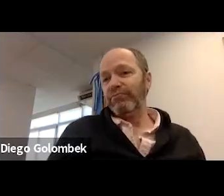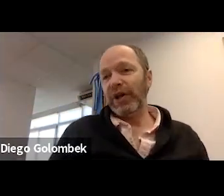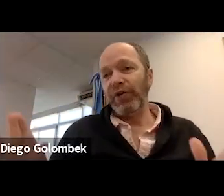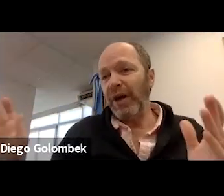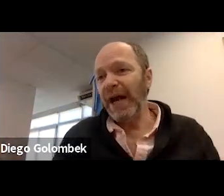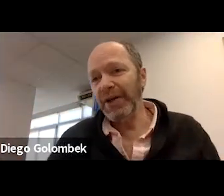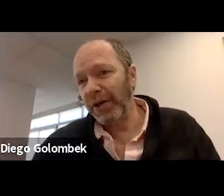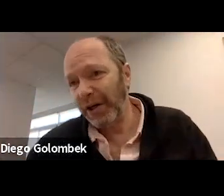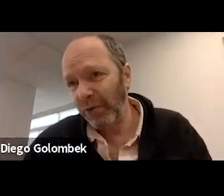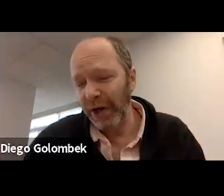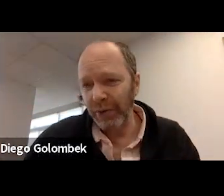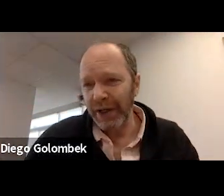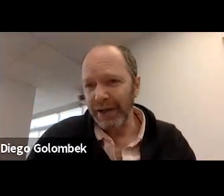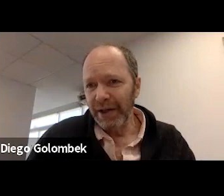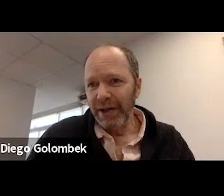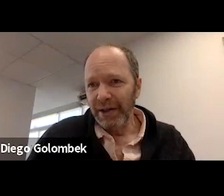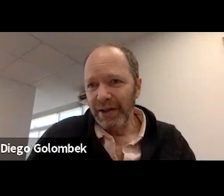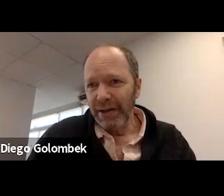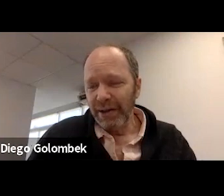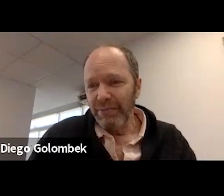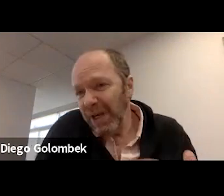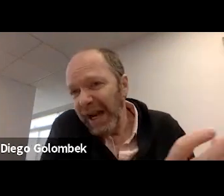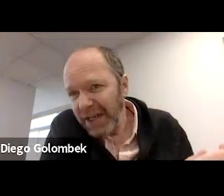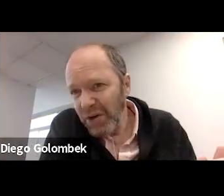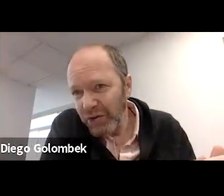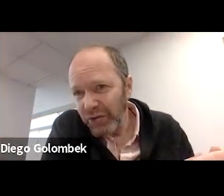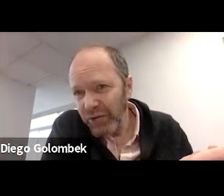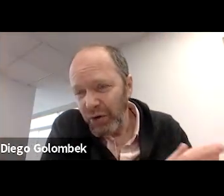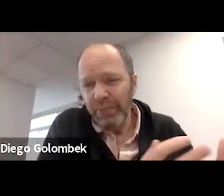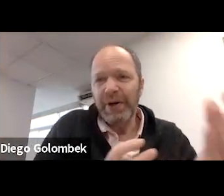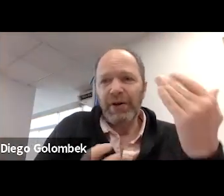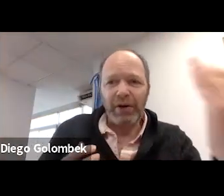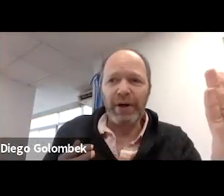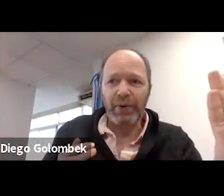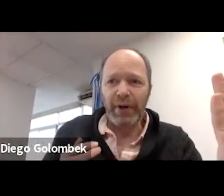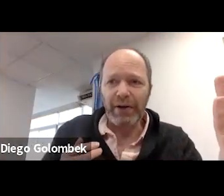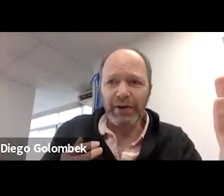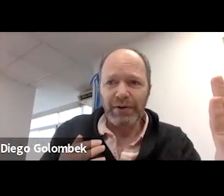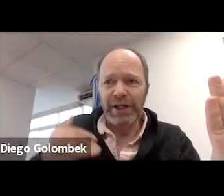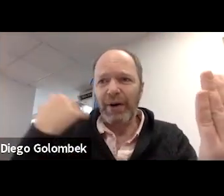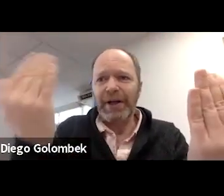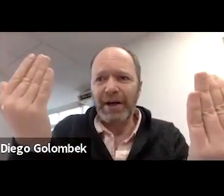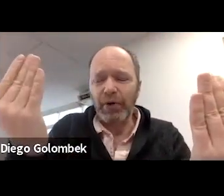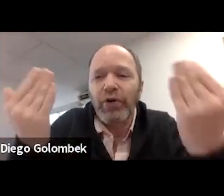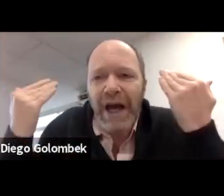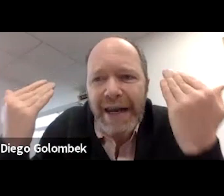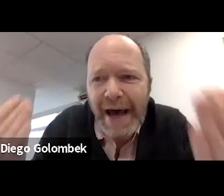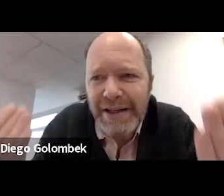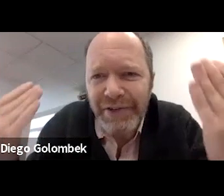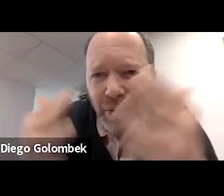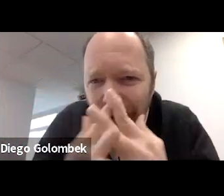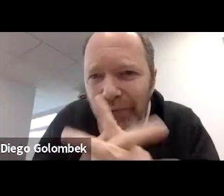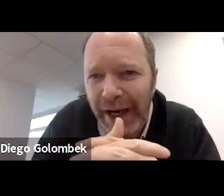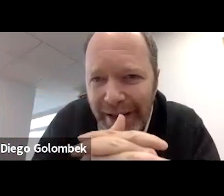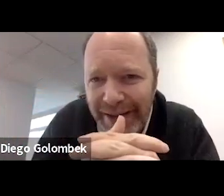Convivimos, de los 10.000 años que duró la rueda, 1.000 años convivieron las ruedas por un lado y las valijas por otro, y a